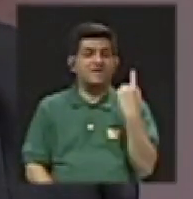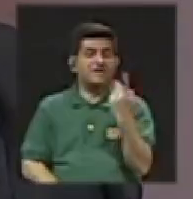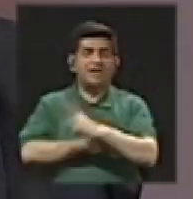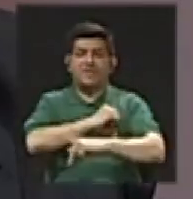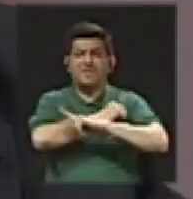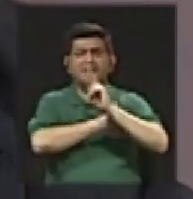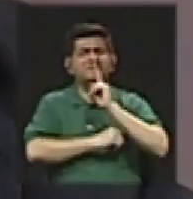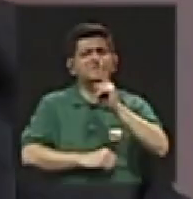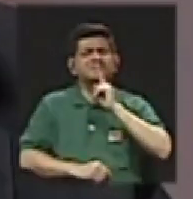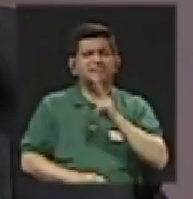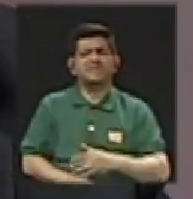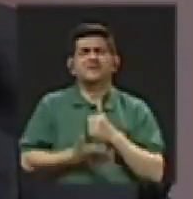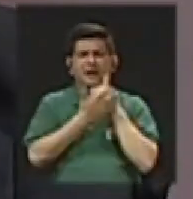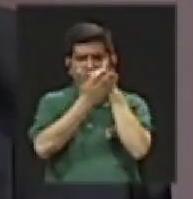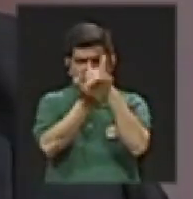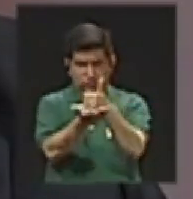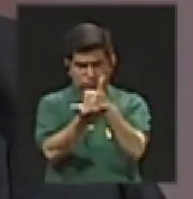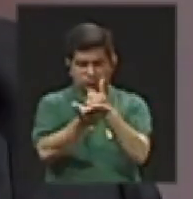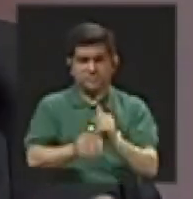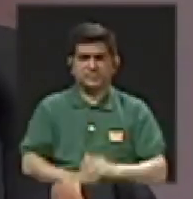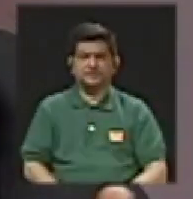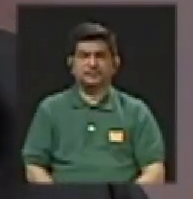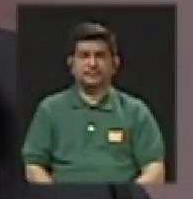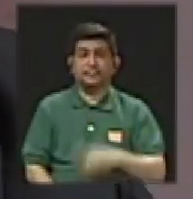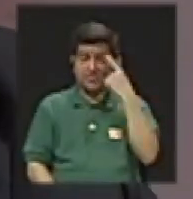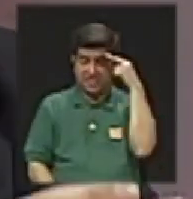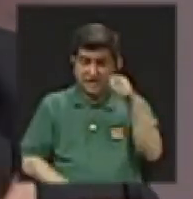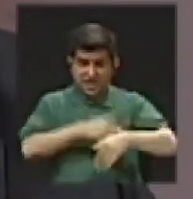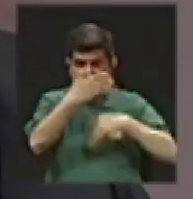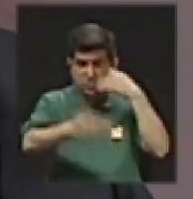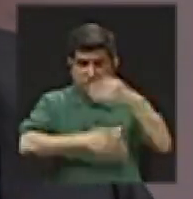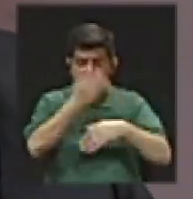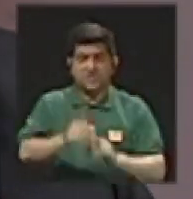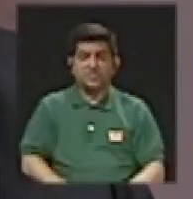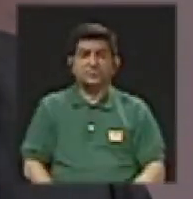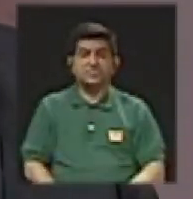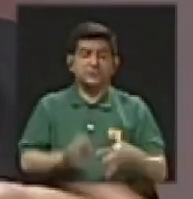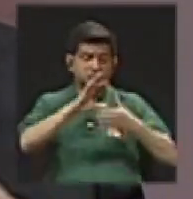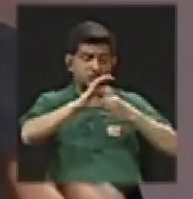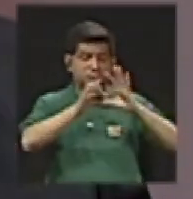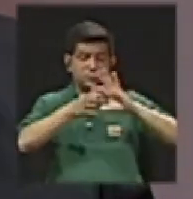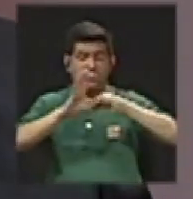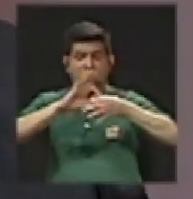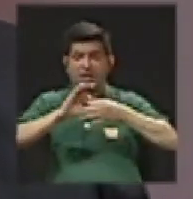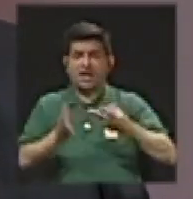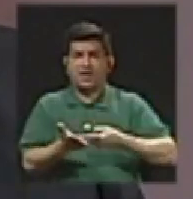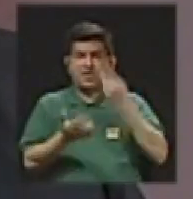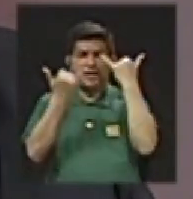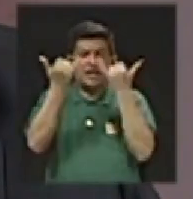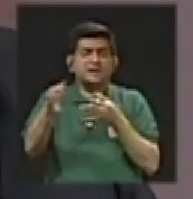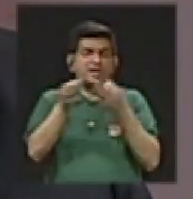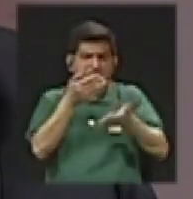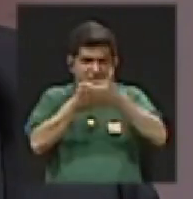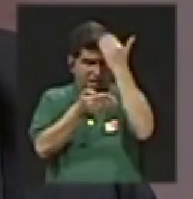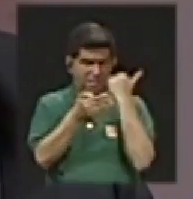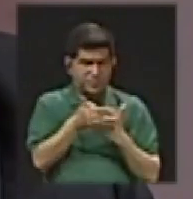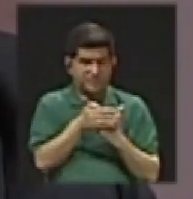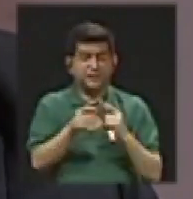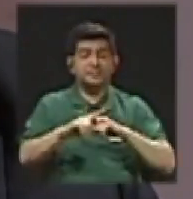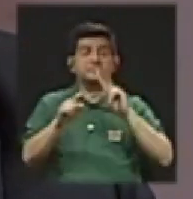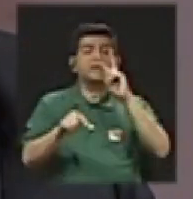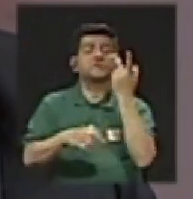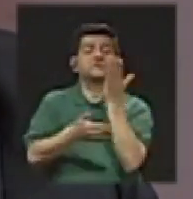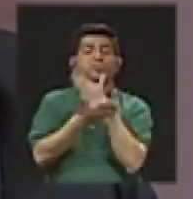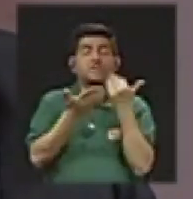país realmente contribuye en ese proceso de la cadena de valor, que es más o menos lo que ya expliqué. Pero la